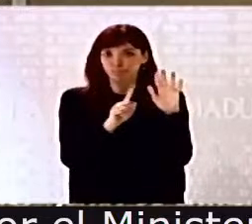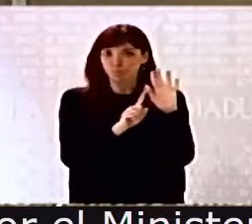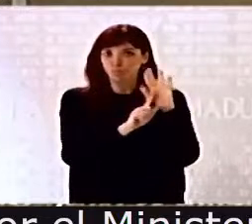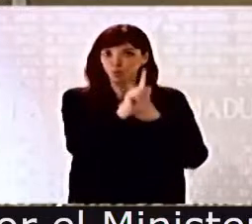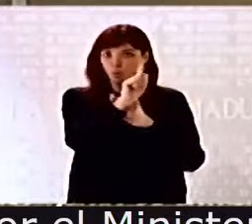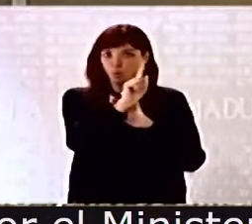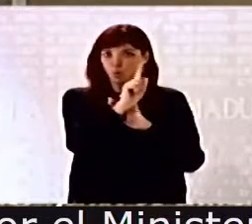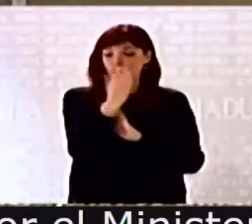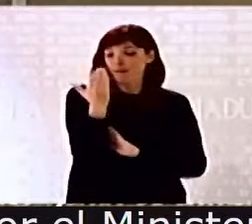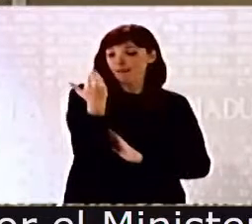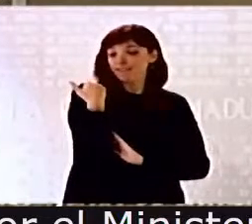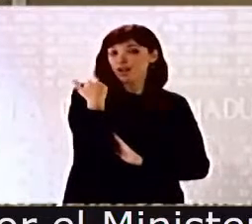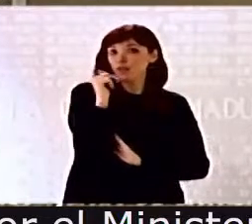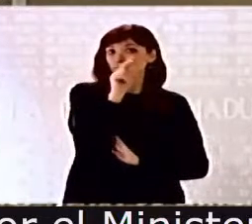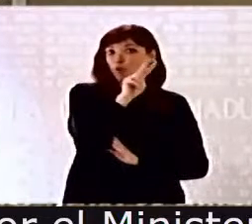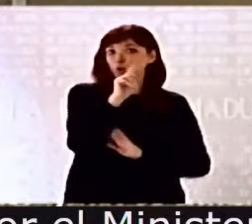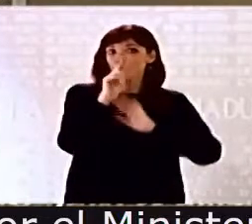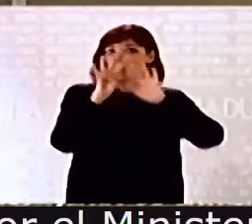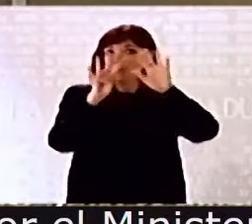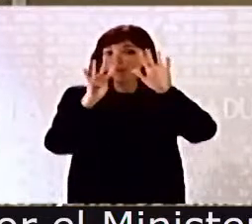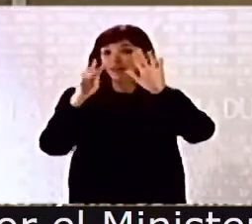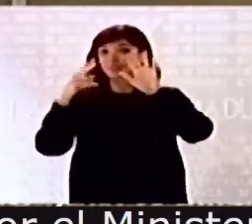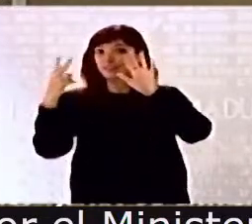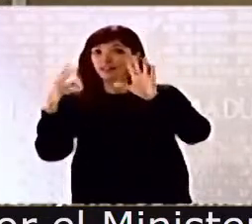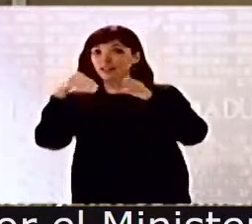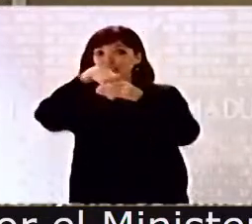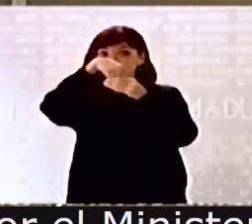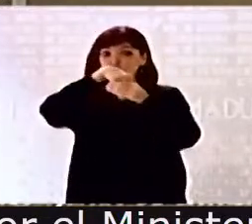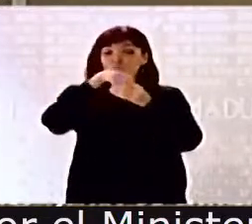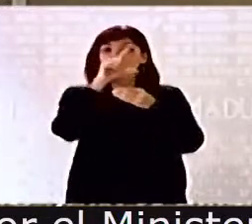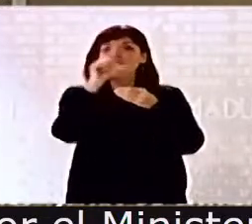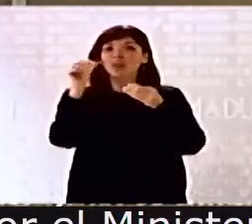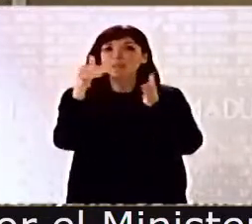Estábamos ayer en 297 casos por cada 100.000 habitantes.